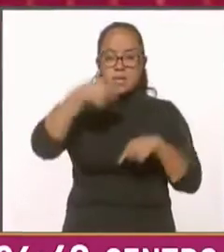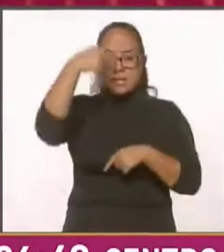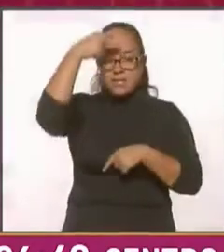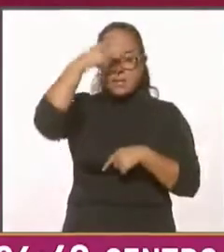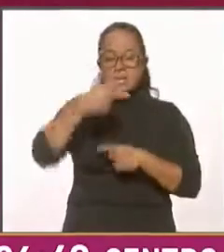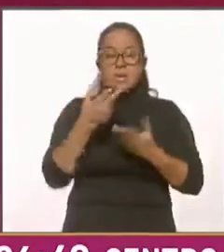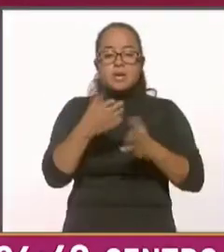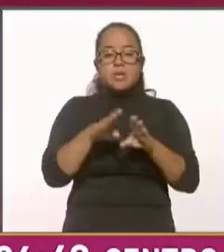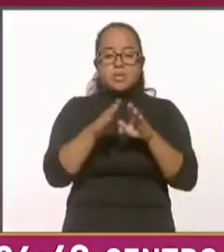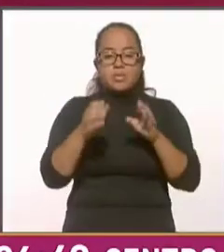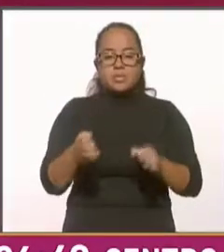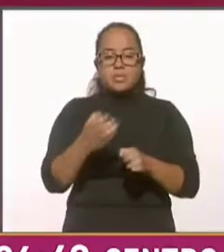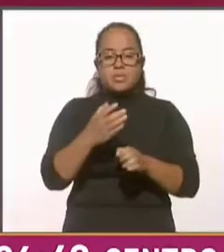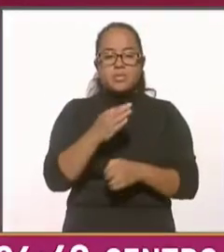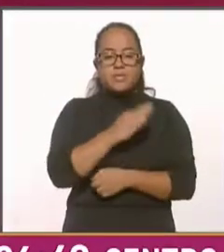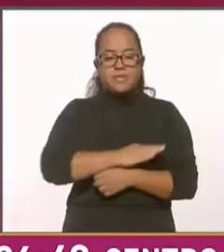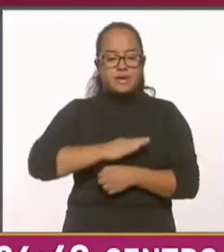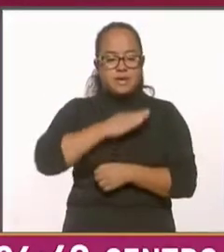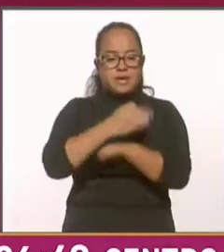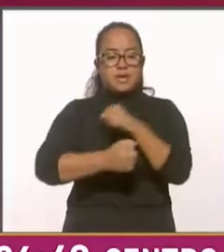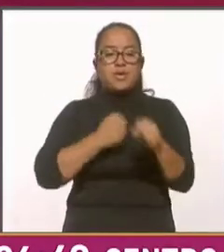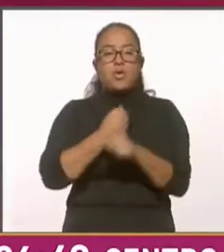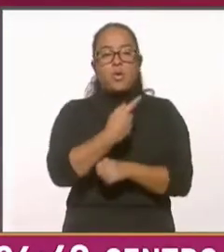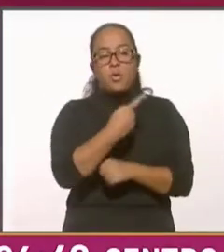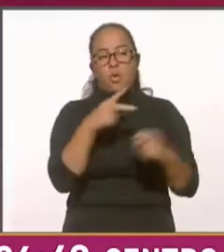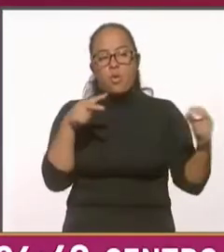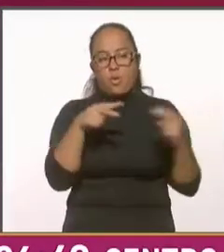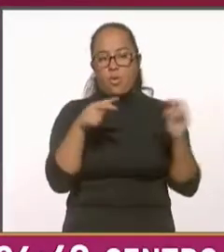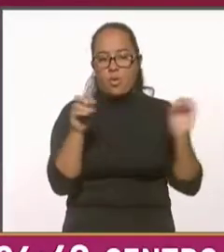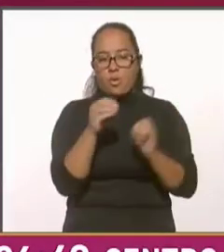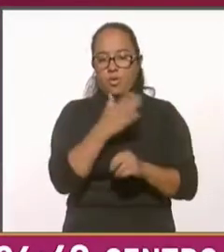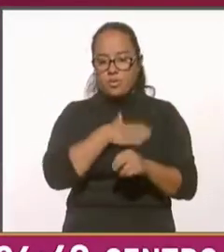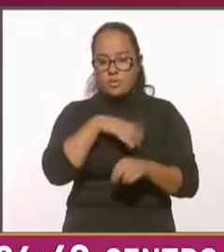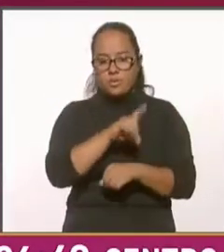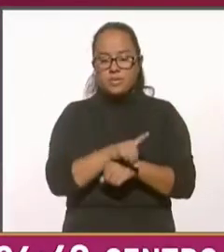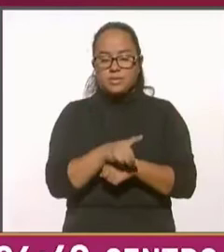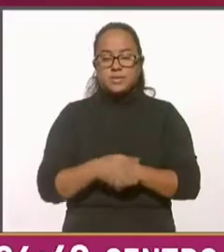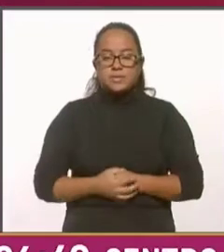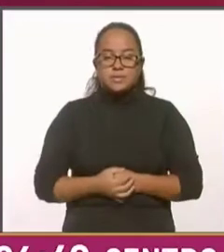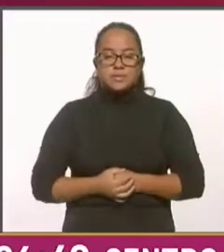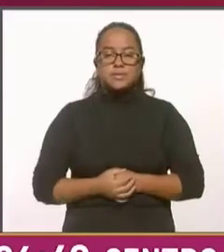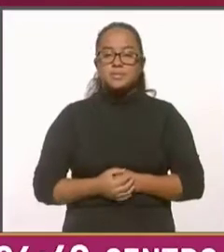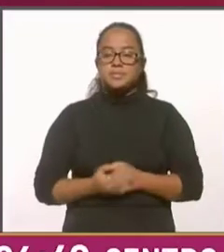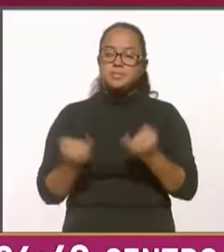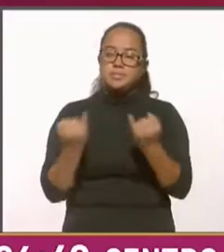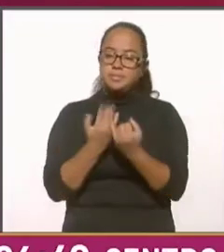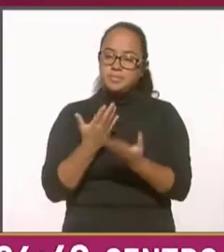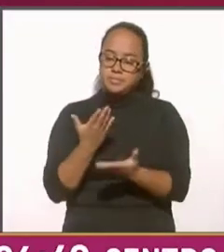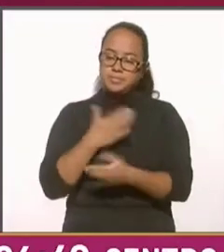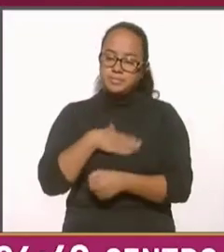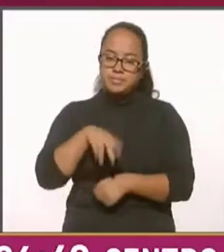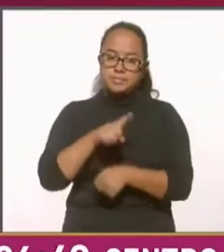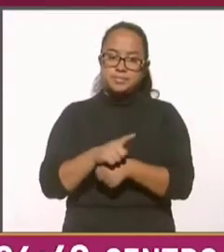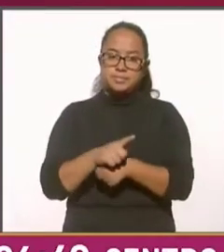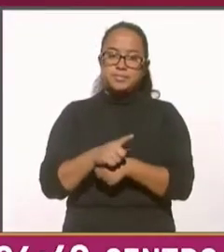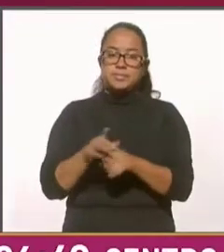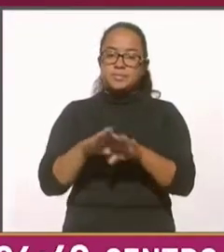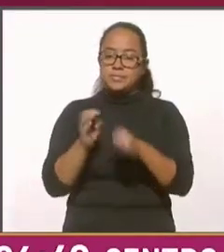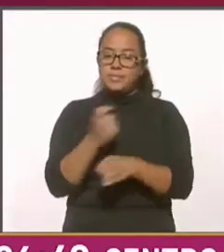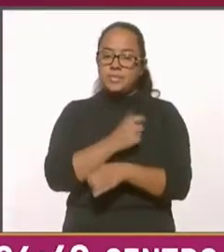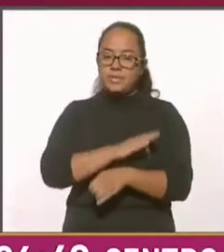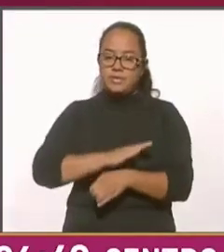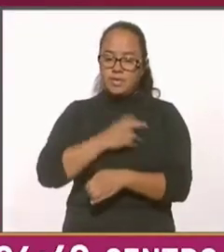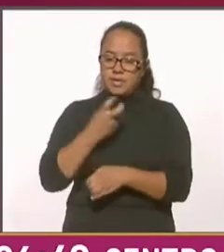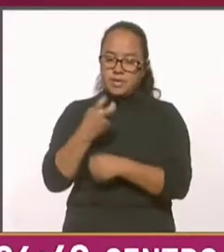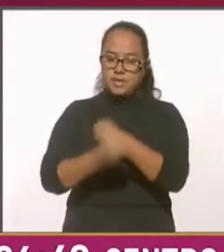México. ¿Cómo estás, Paco? Feliz año, no nos habíamos visto. Buenos días. Igualmente, buen día, Lupita, ¿cómo estás? Feliz año, lo